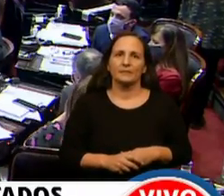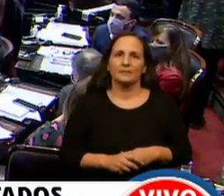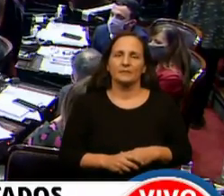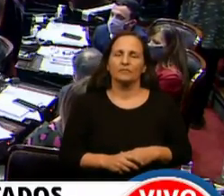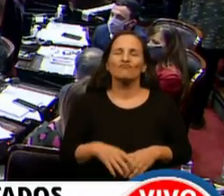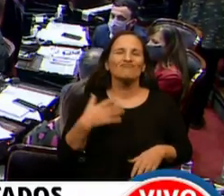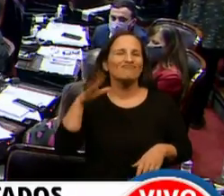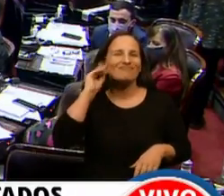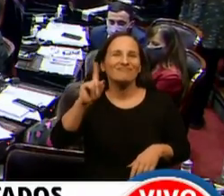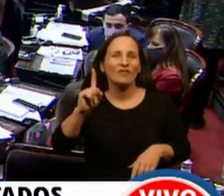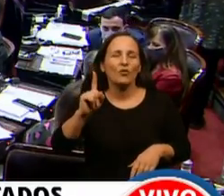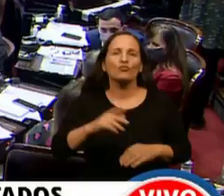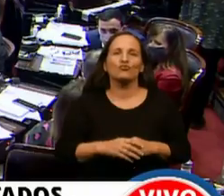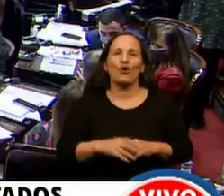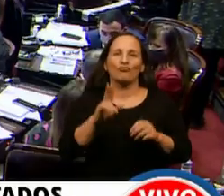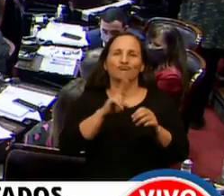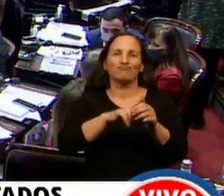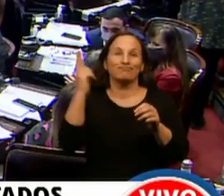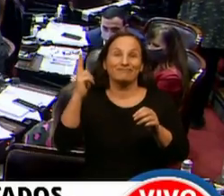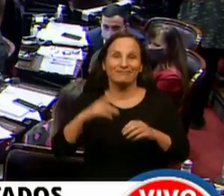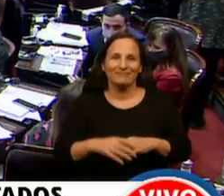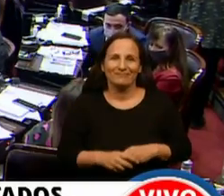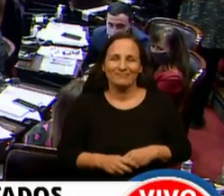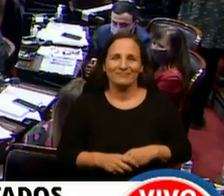no le escucho prende el micrófono